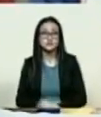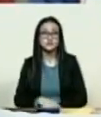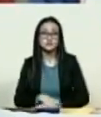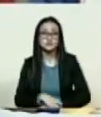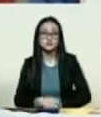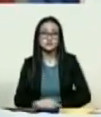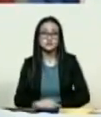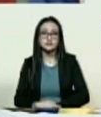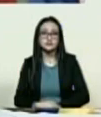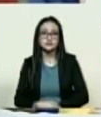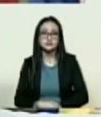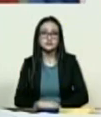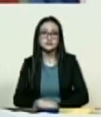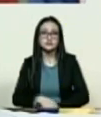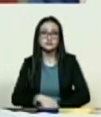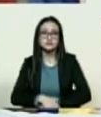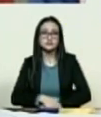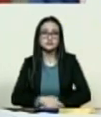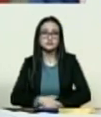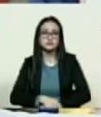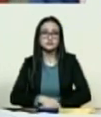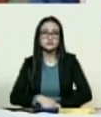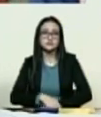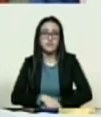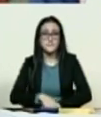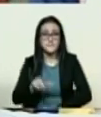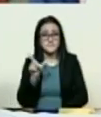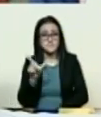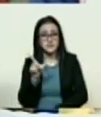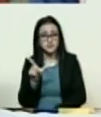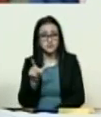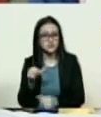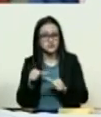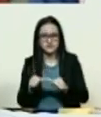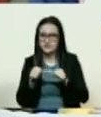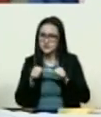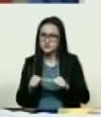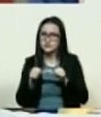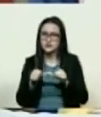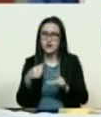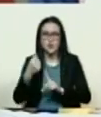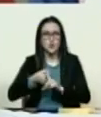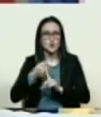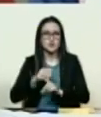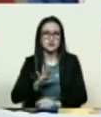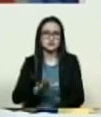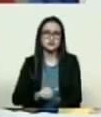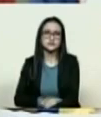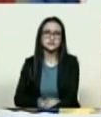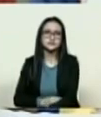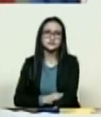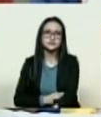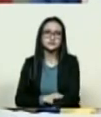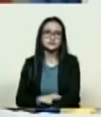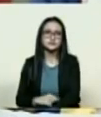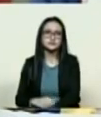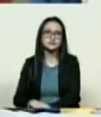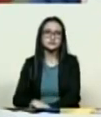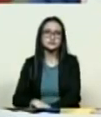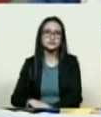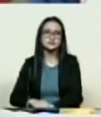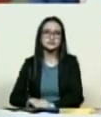Venezuela, no tengan duda, seguirá siendo el centro y la vanguardia de esta batalla. Con respecto a la denuncia del